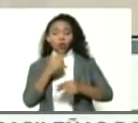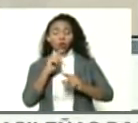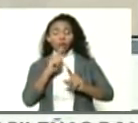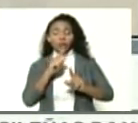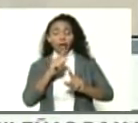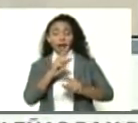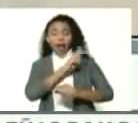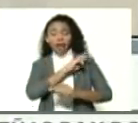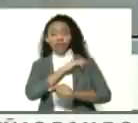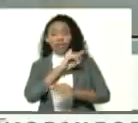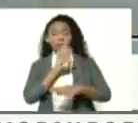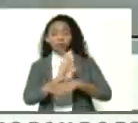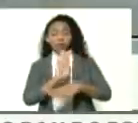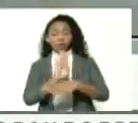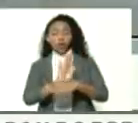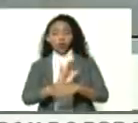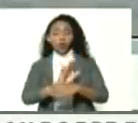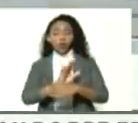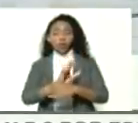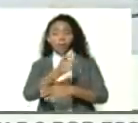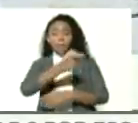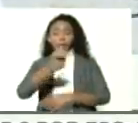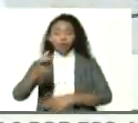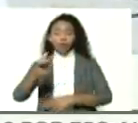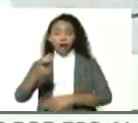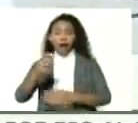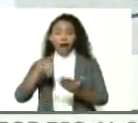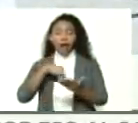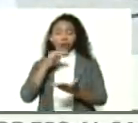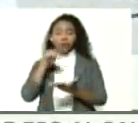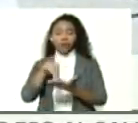de Protección Civil Nacional,